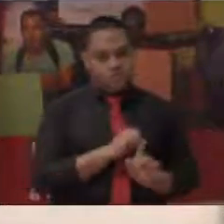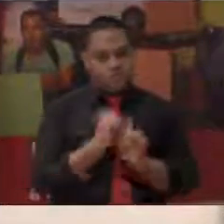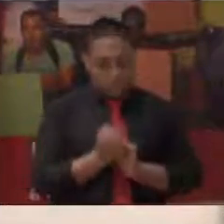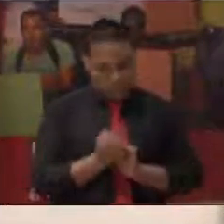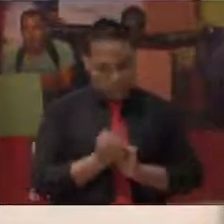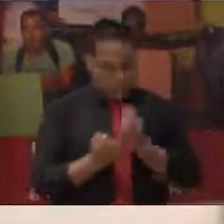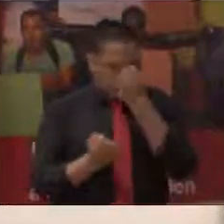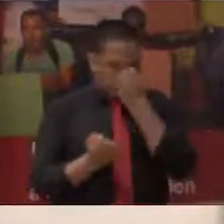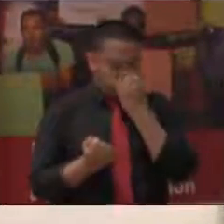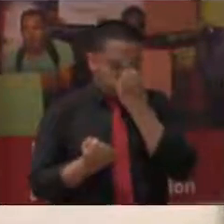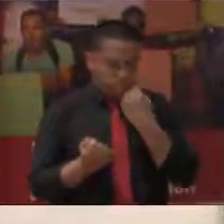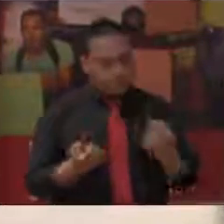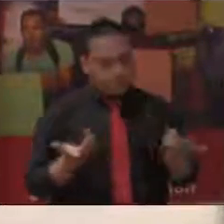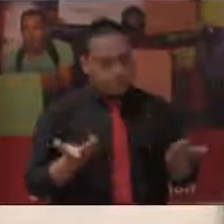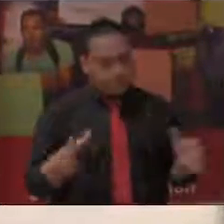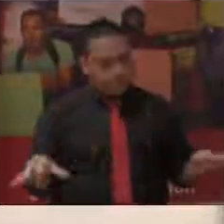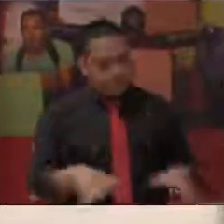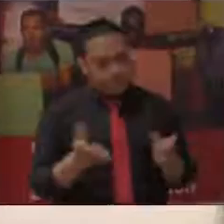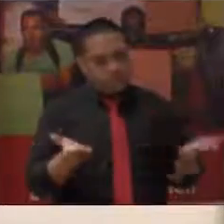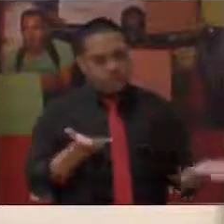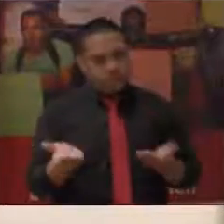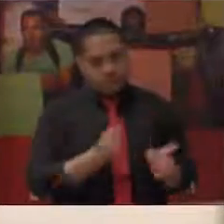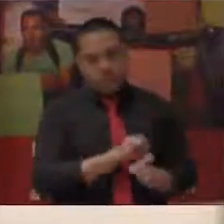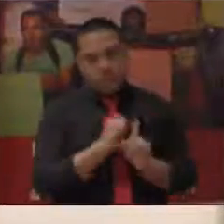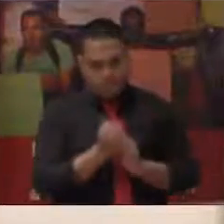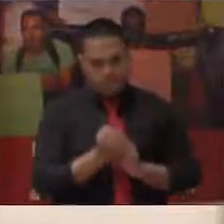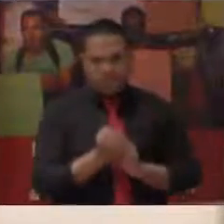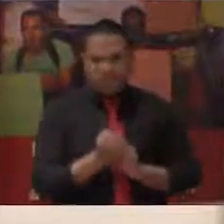Las acciones de servicio social son